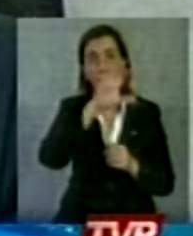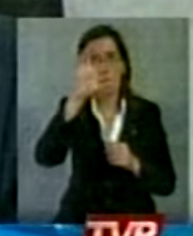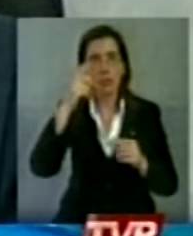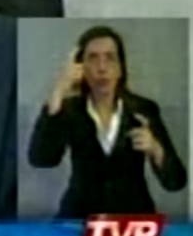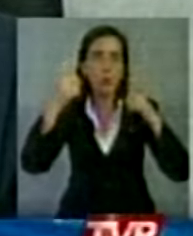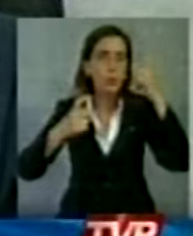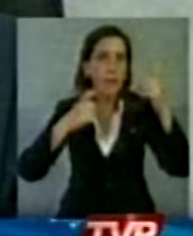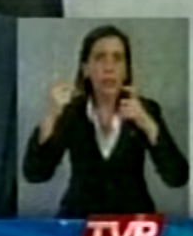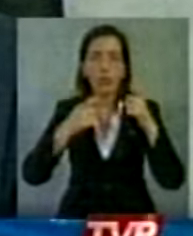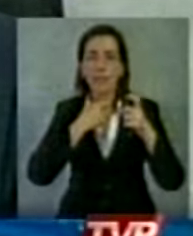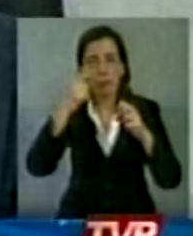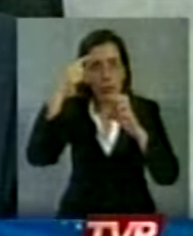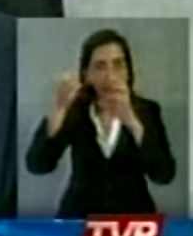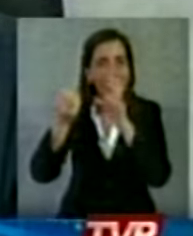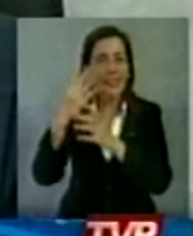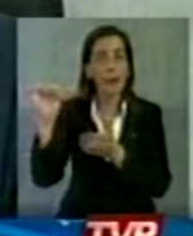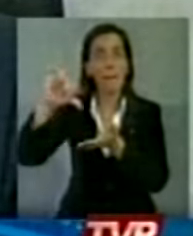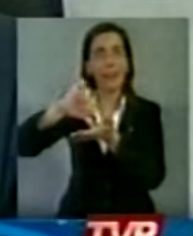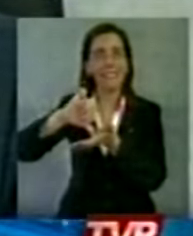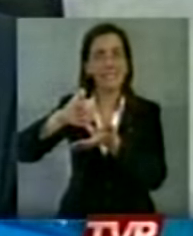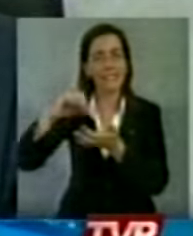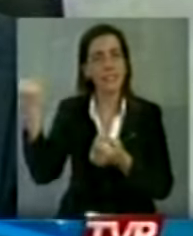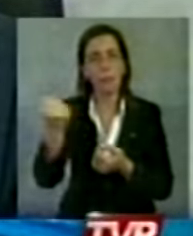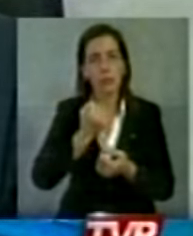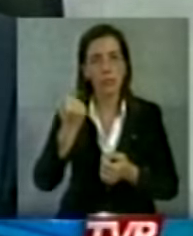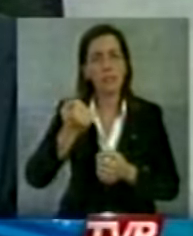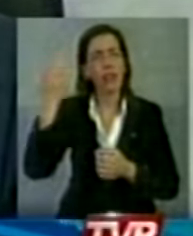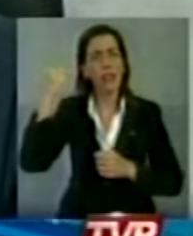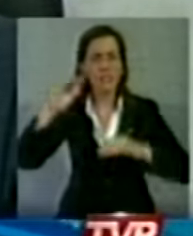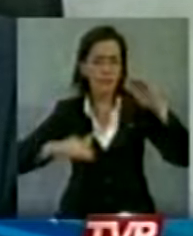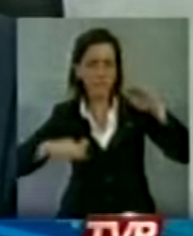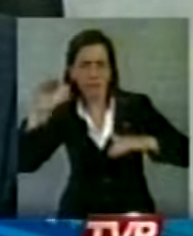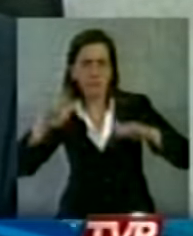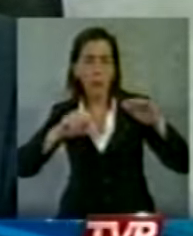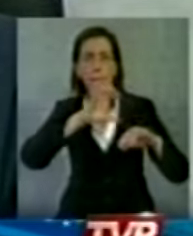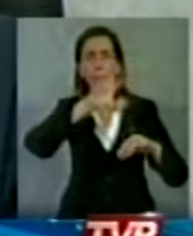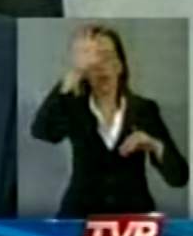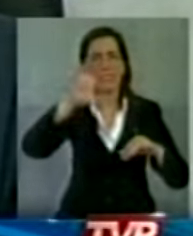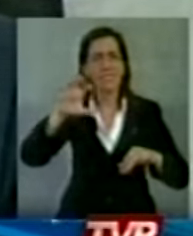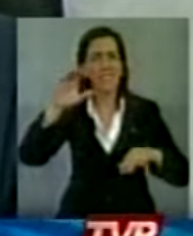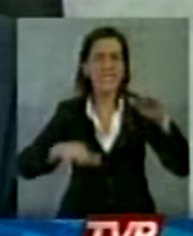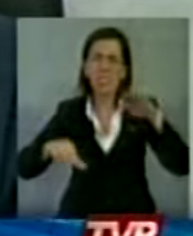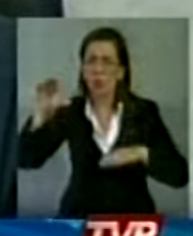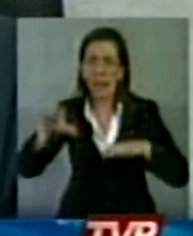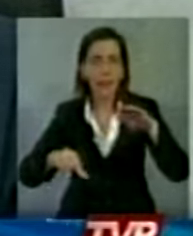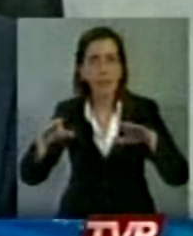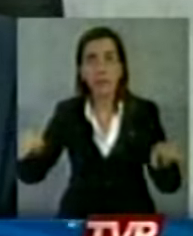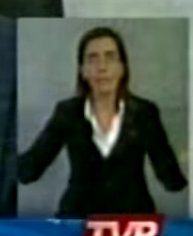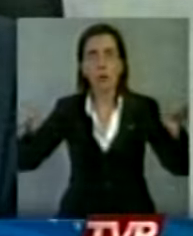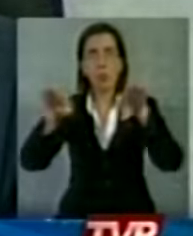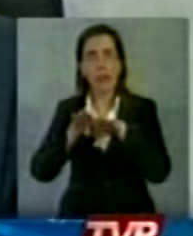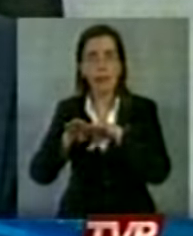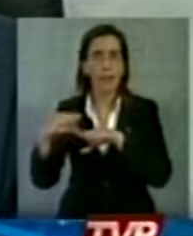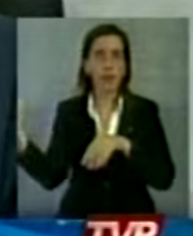nación debió superar una geografía de recursos asimétricos y una historia de decisiones